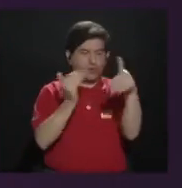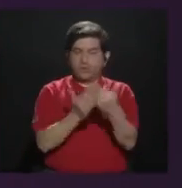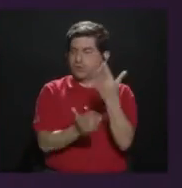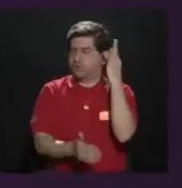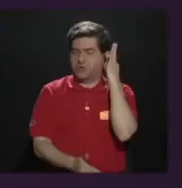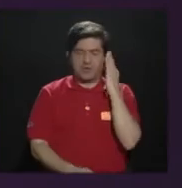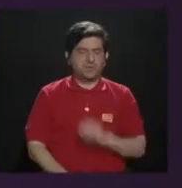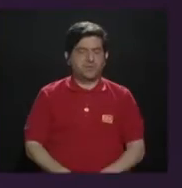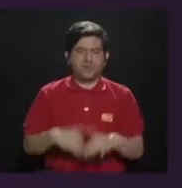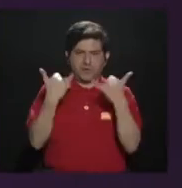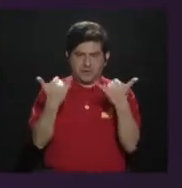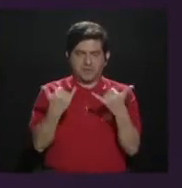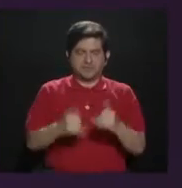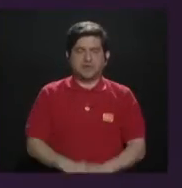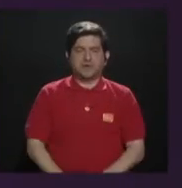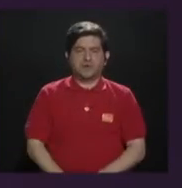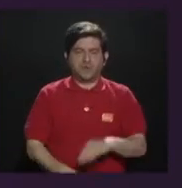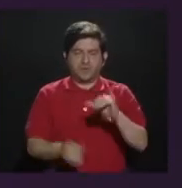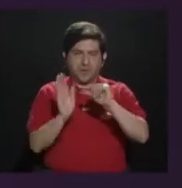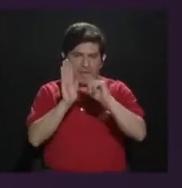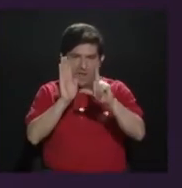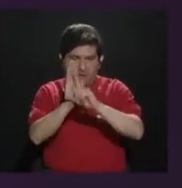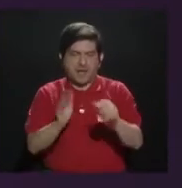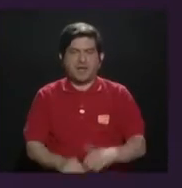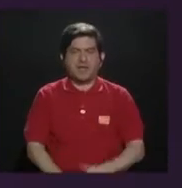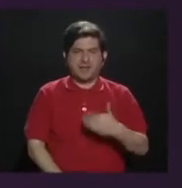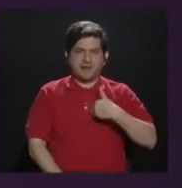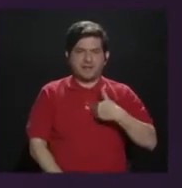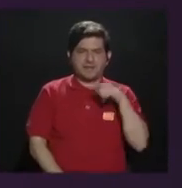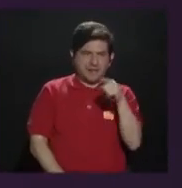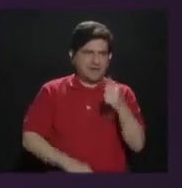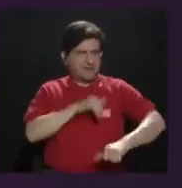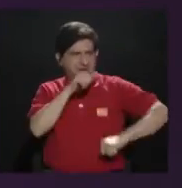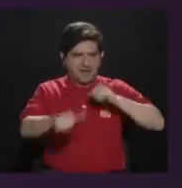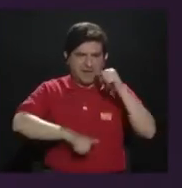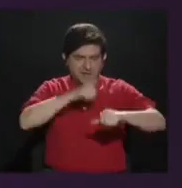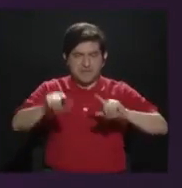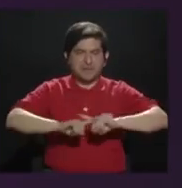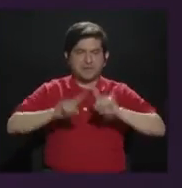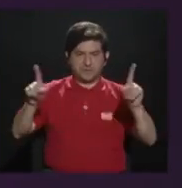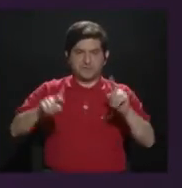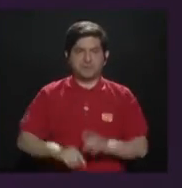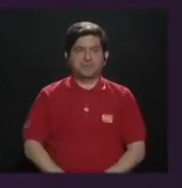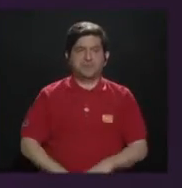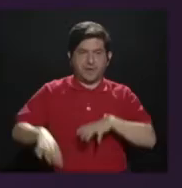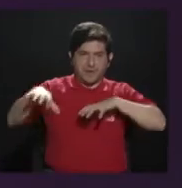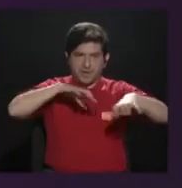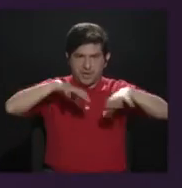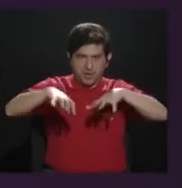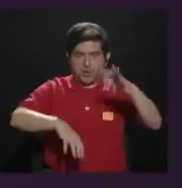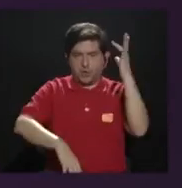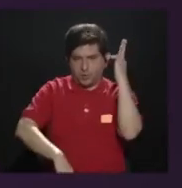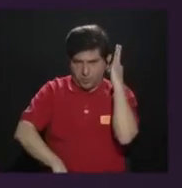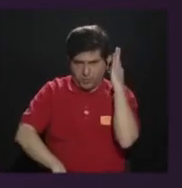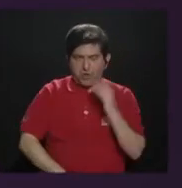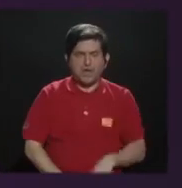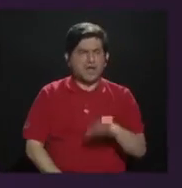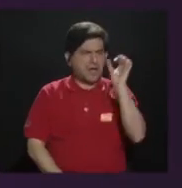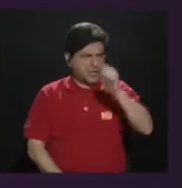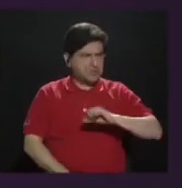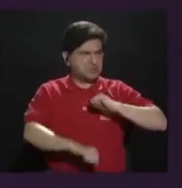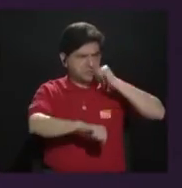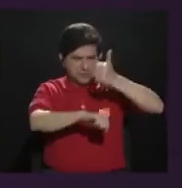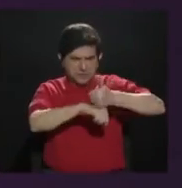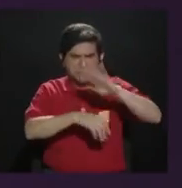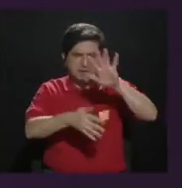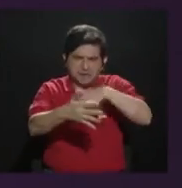mujeres que están ocupando una banca traen consigo estas reivindicaciones, pero lo cierto es que el movimiento de mujeres ha logrado imponer